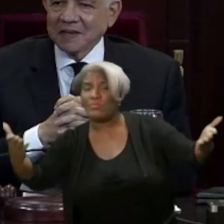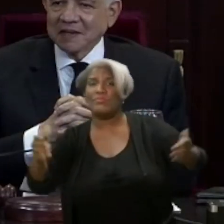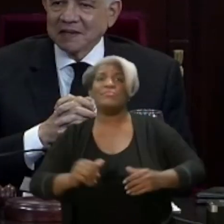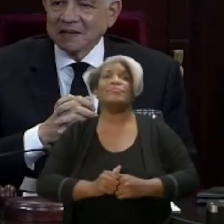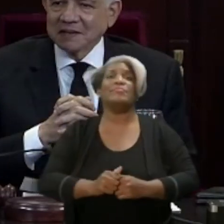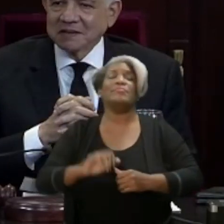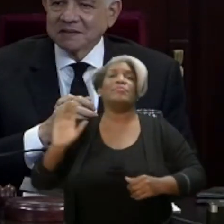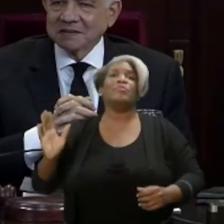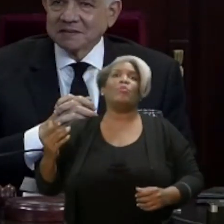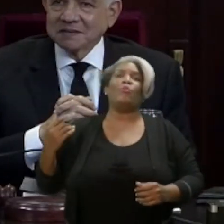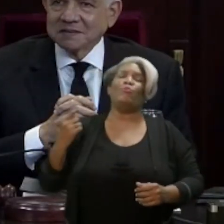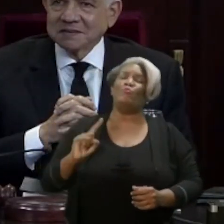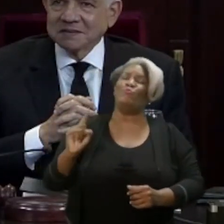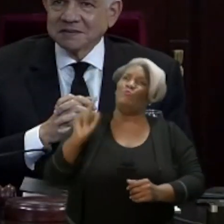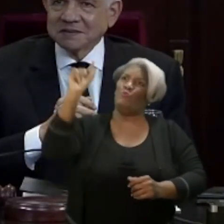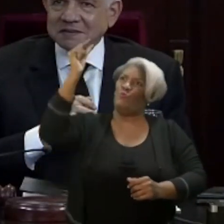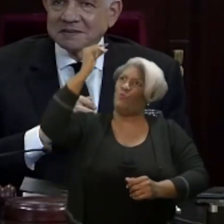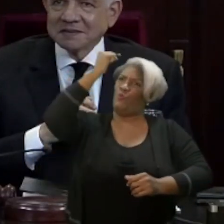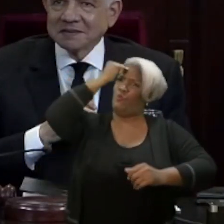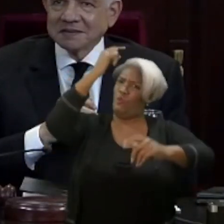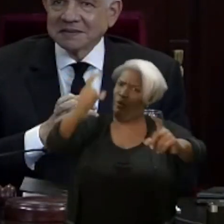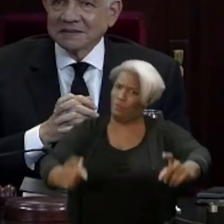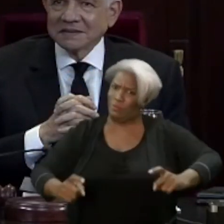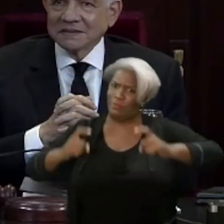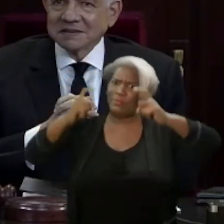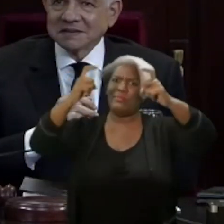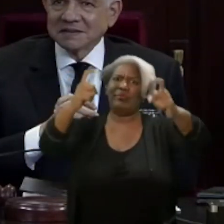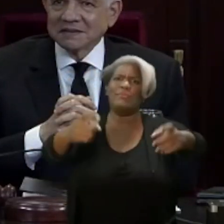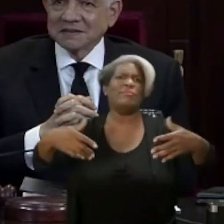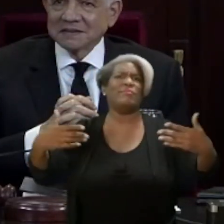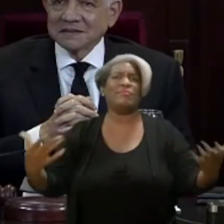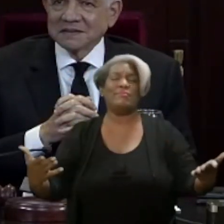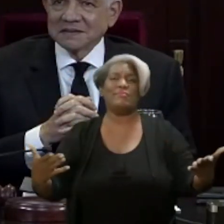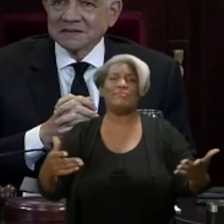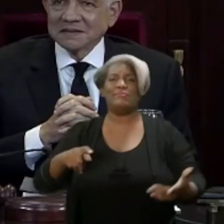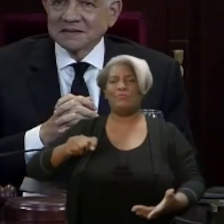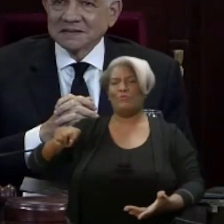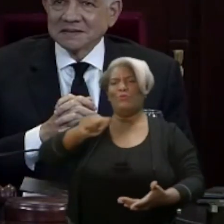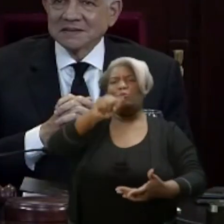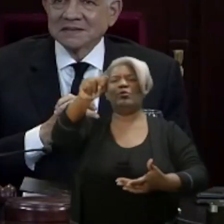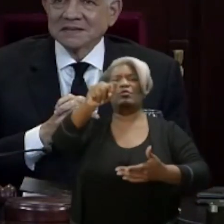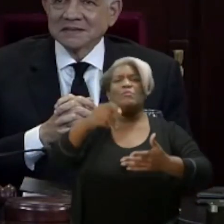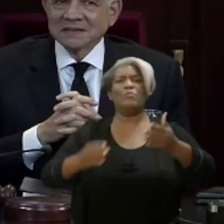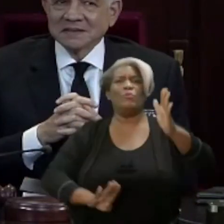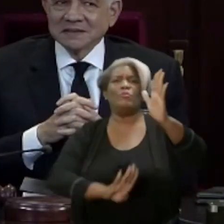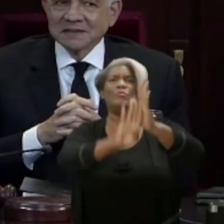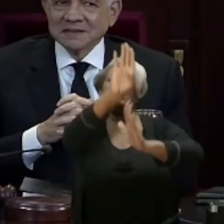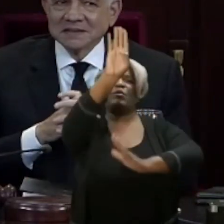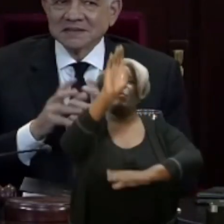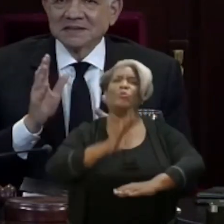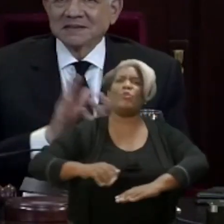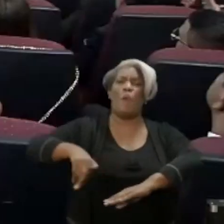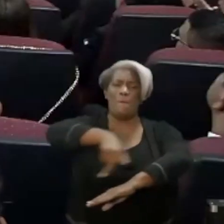mayores legados que este gobierno va a dejar a este país será el desarrollo turístico de Pedernales.